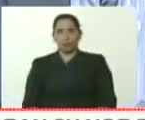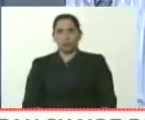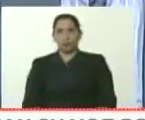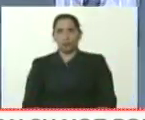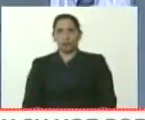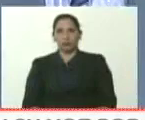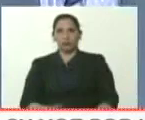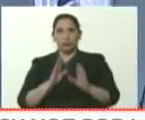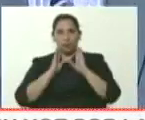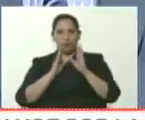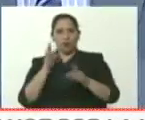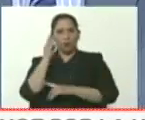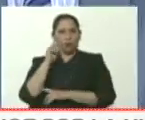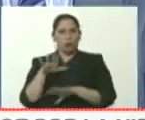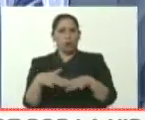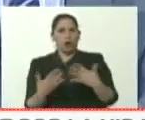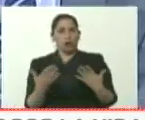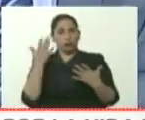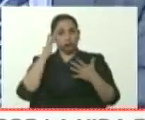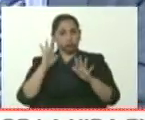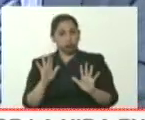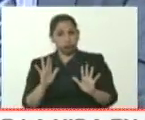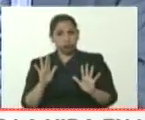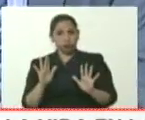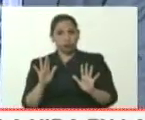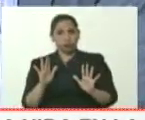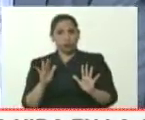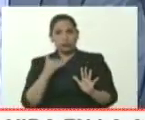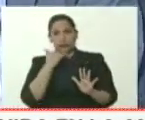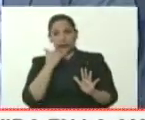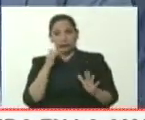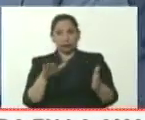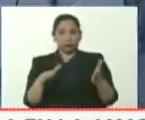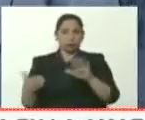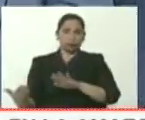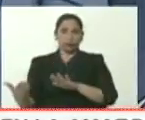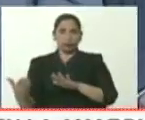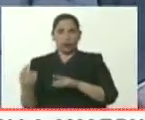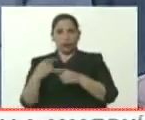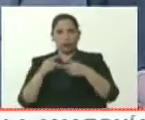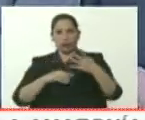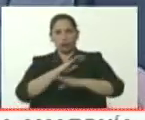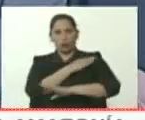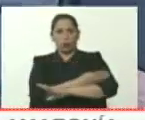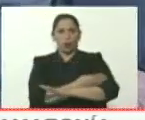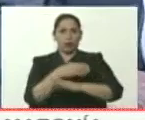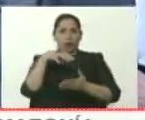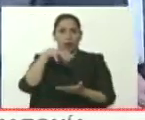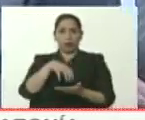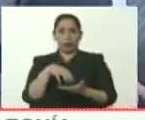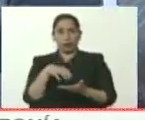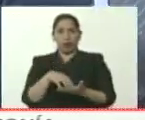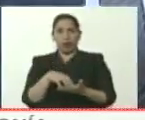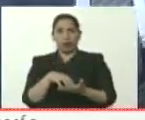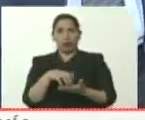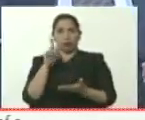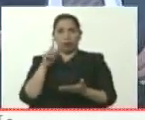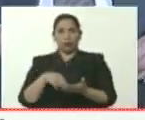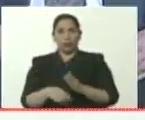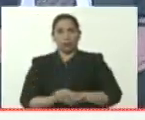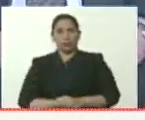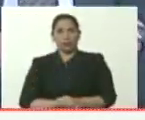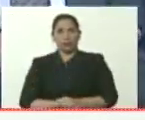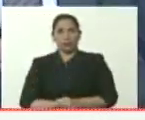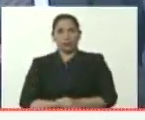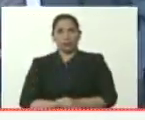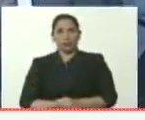Bolívar, cuando hubo un intento de asesinato, de magnicidio de distintos poderes del Estado, pero iban sobre todo por